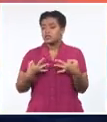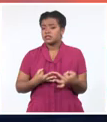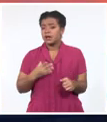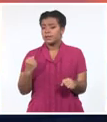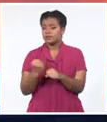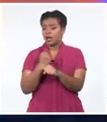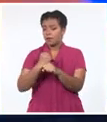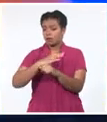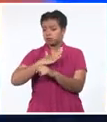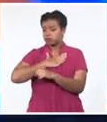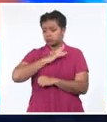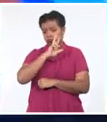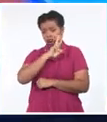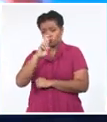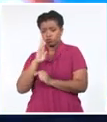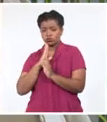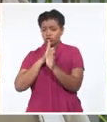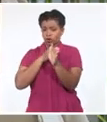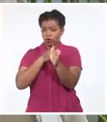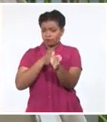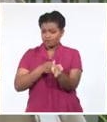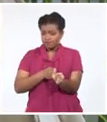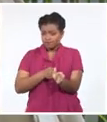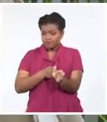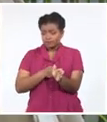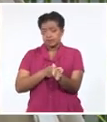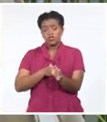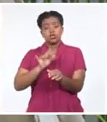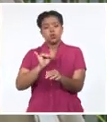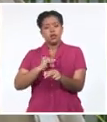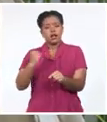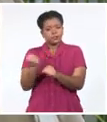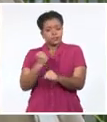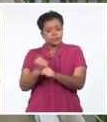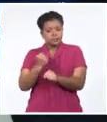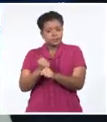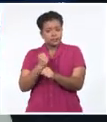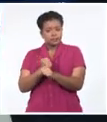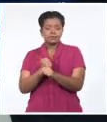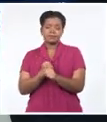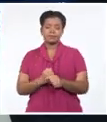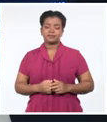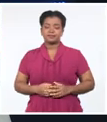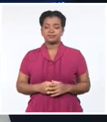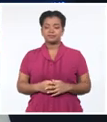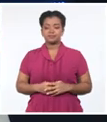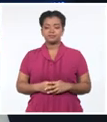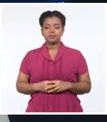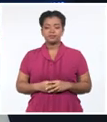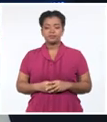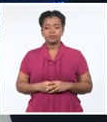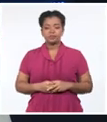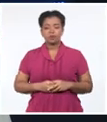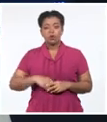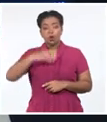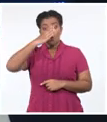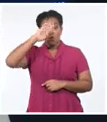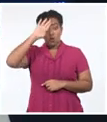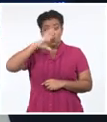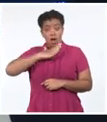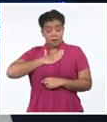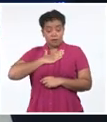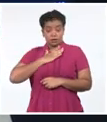Patriotismo lealtad a la revolución laboriosidad y fidelidad Cuba tiene y tendrá en nosotros el